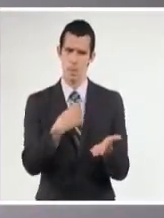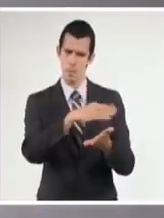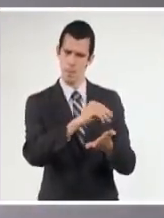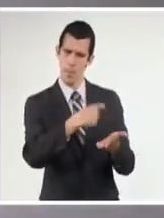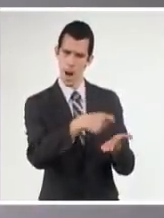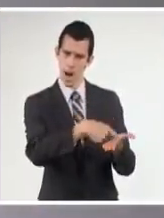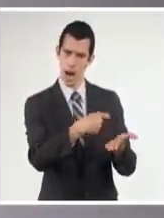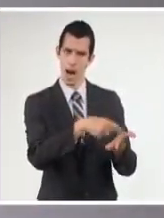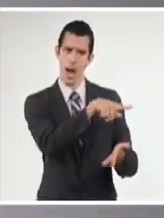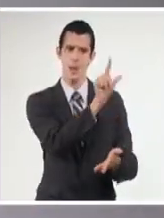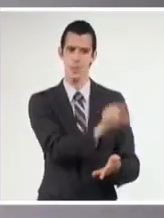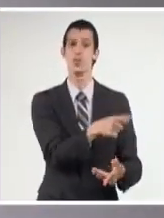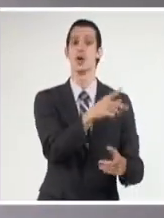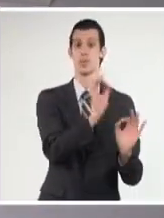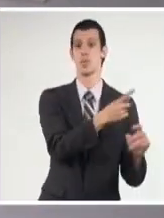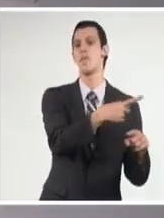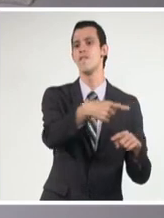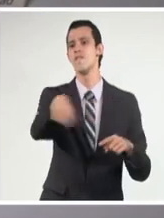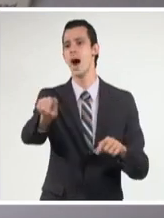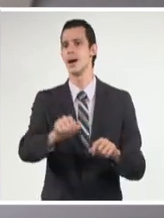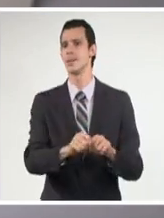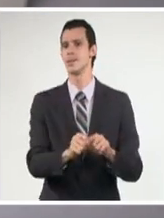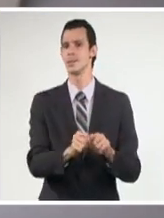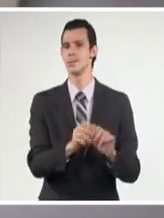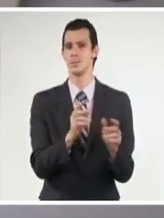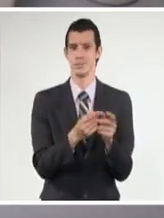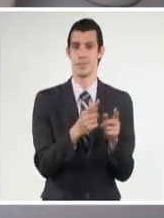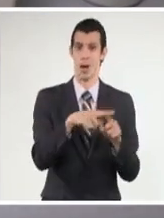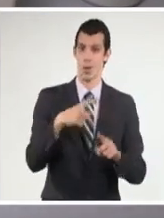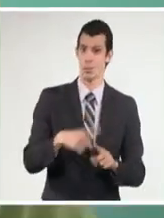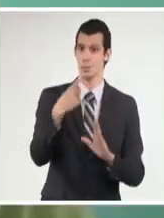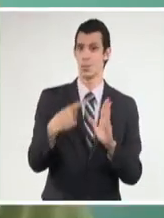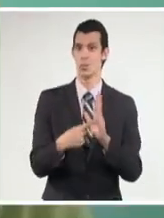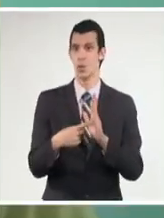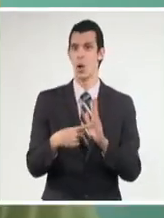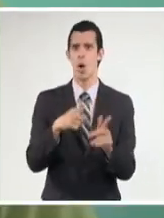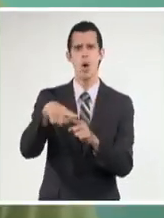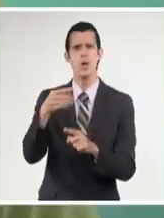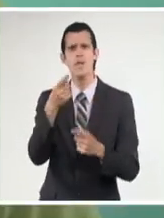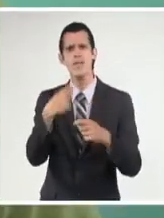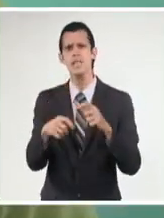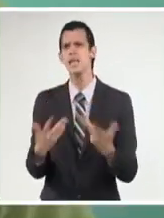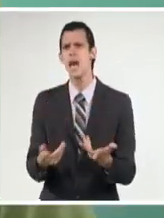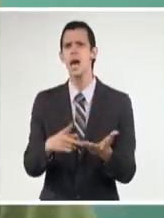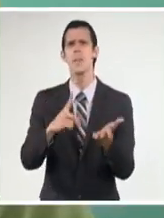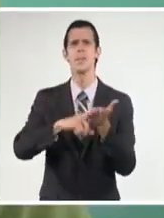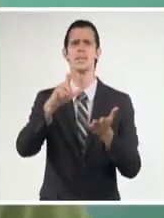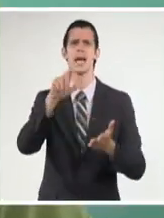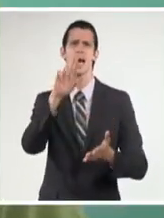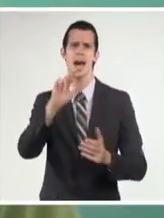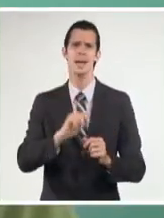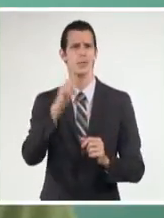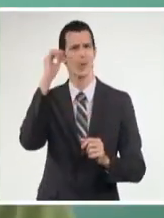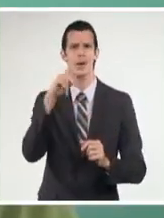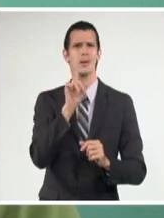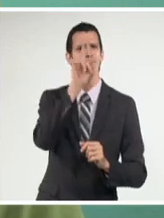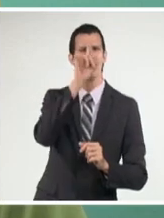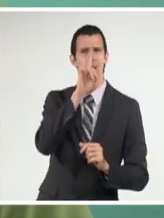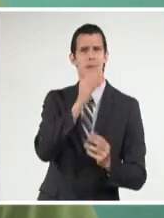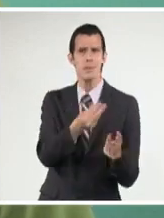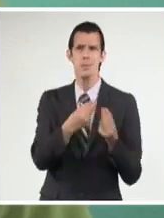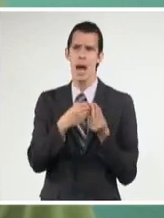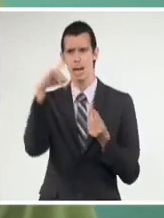a la COVID-19, como PCR, interferón o nasalferón. En su mayoría ocultan su número de teléfono y dan nombre